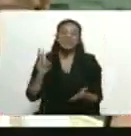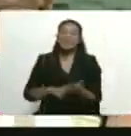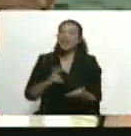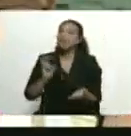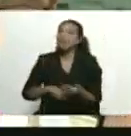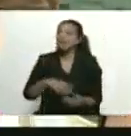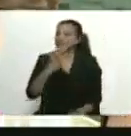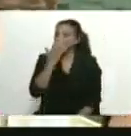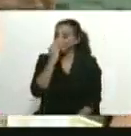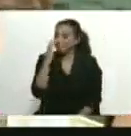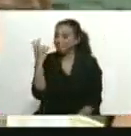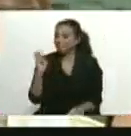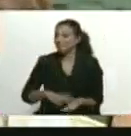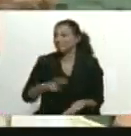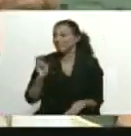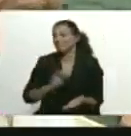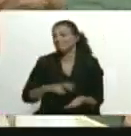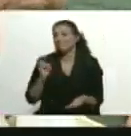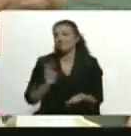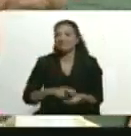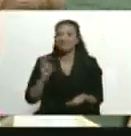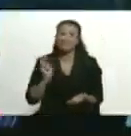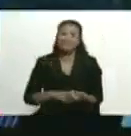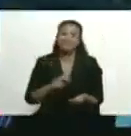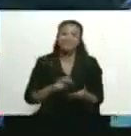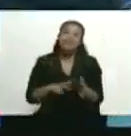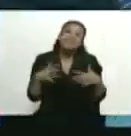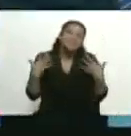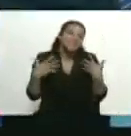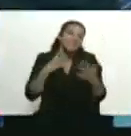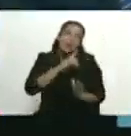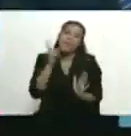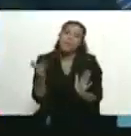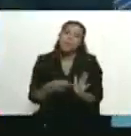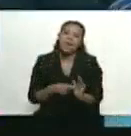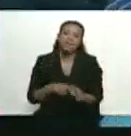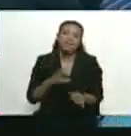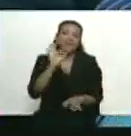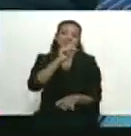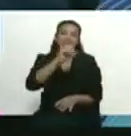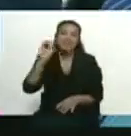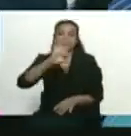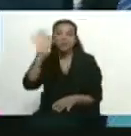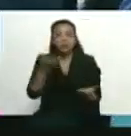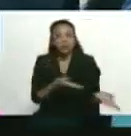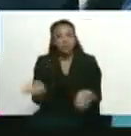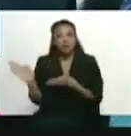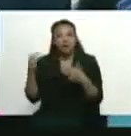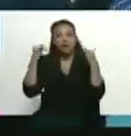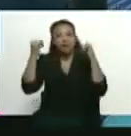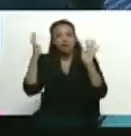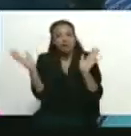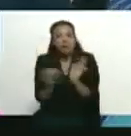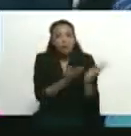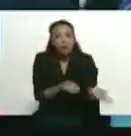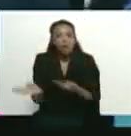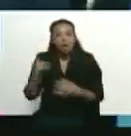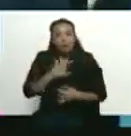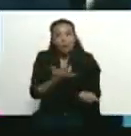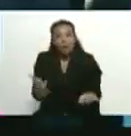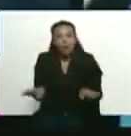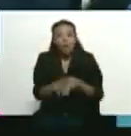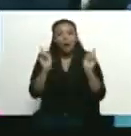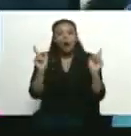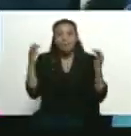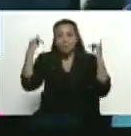¿verdad? Demasiado, no sé ni cómo decirle. Disfrute total. 100%. Oye, me tienen que invitar para yo ir, ¿vale? Ah, a mí me